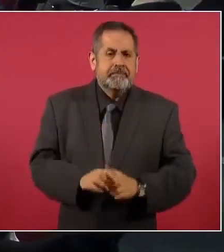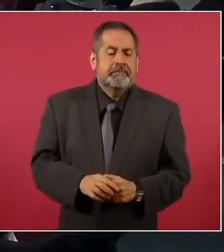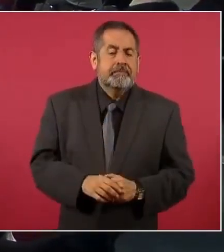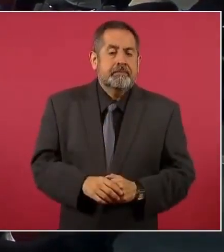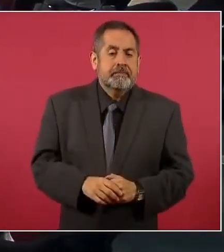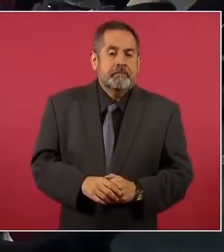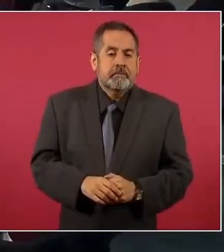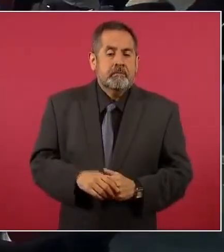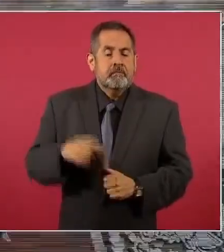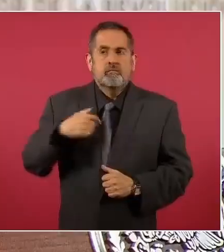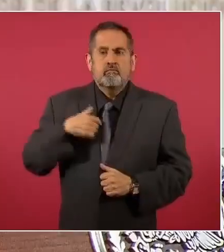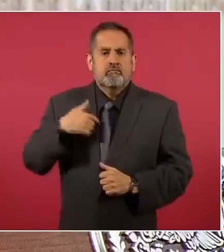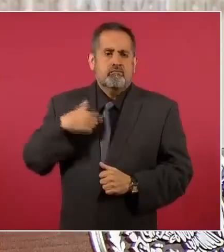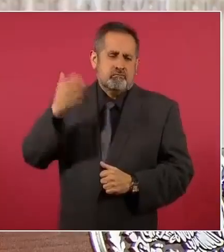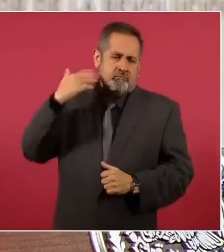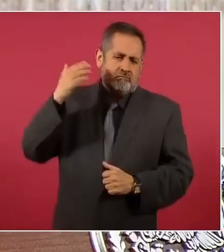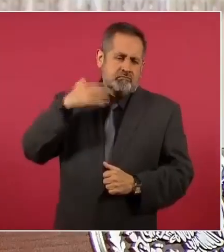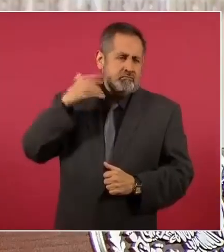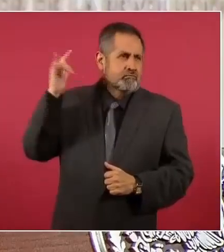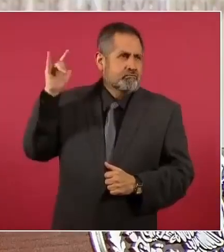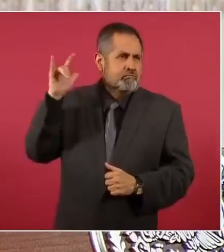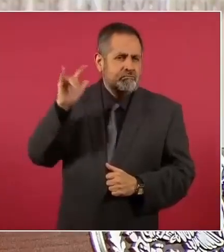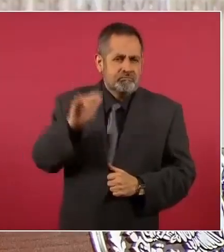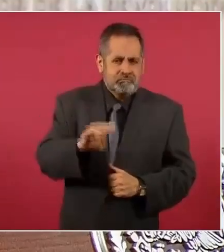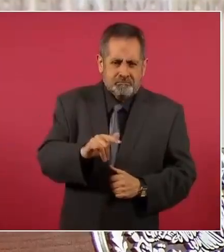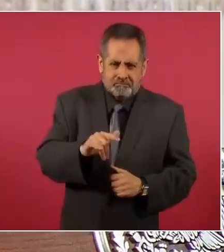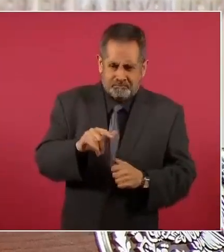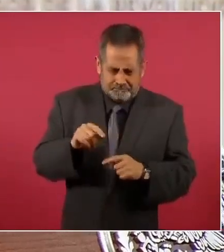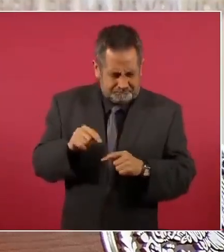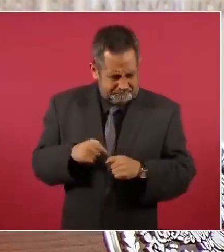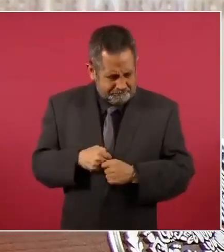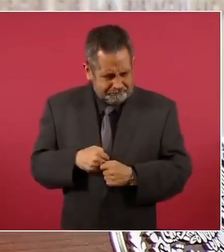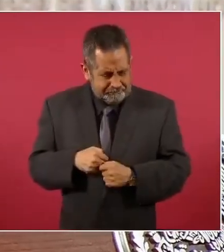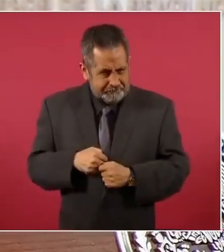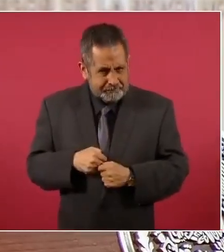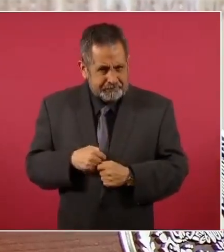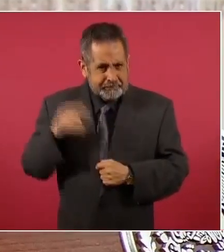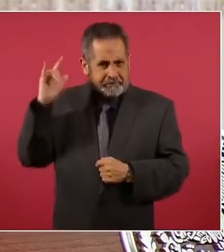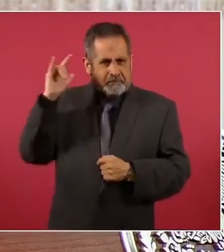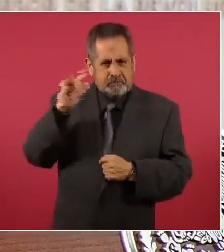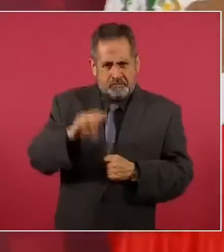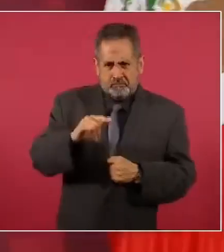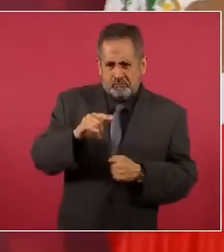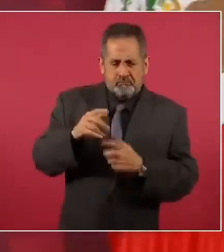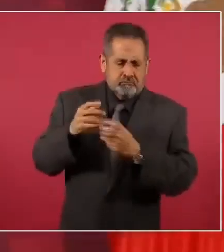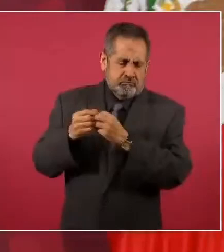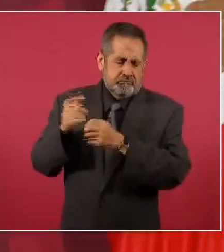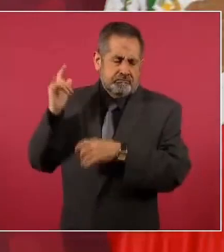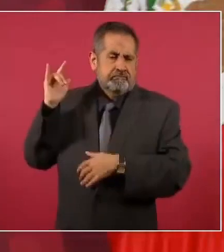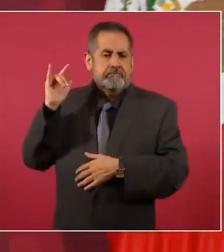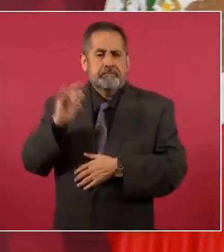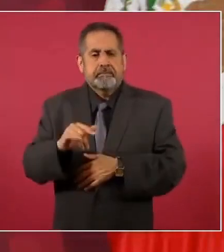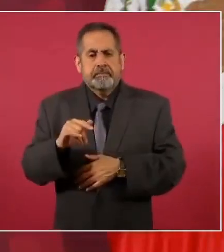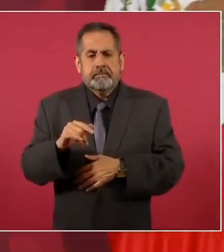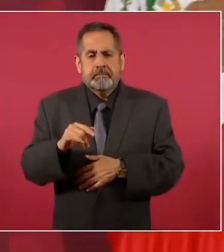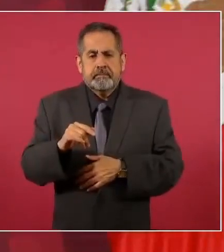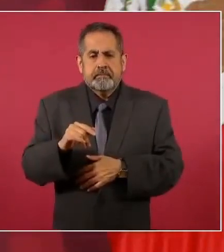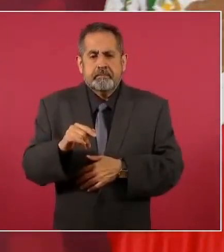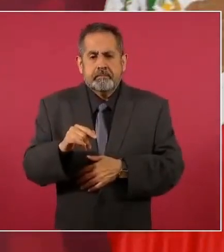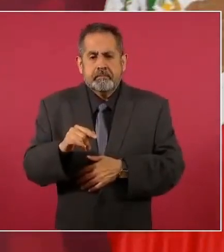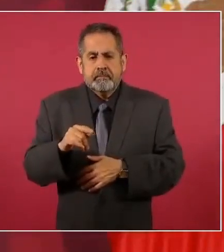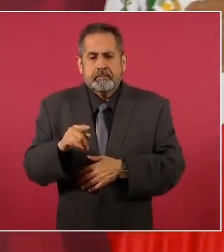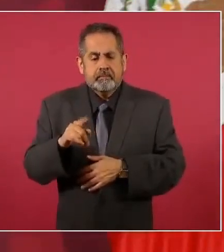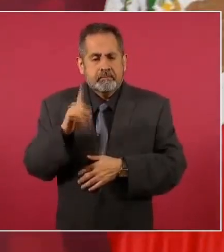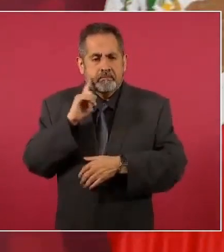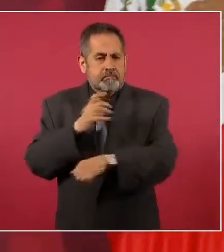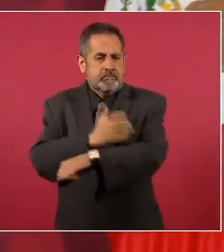venía volando un vuelo comercial y me dicen la